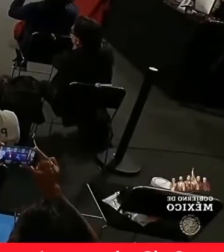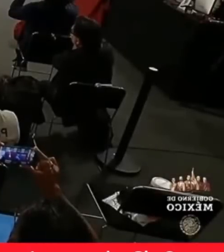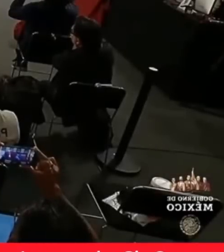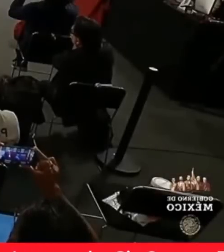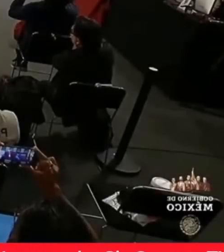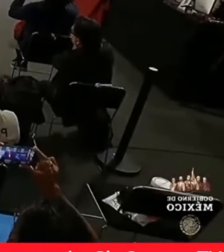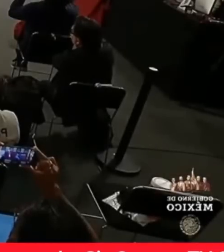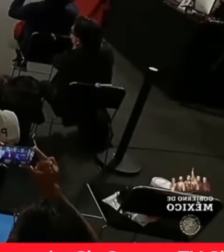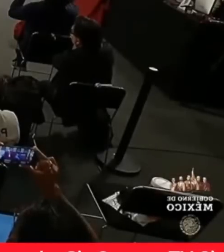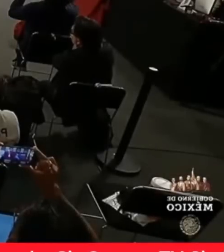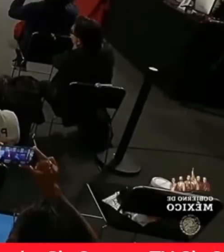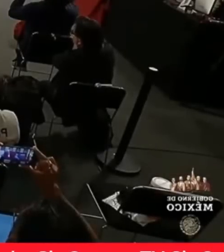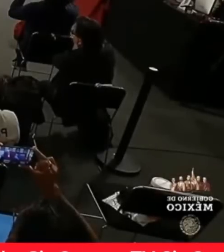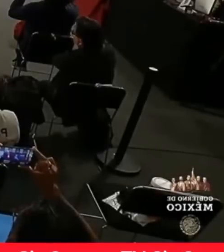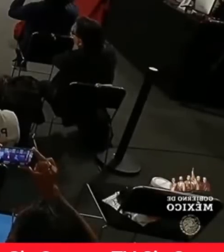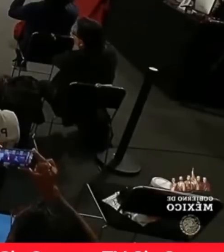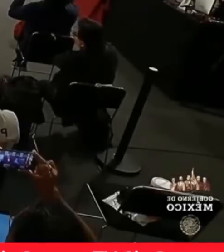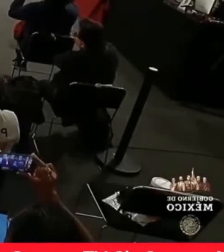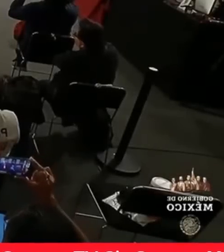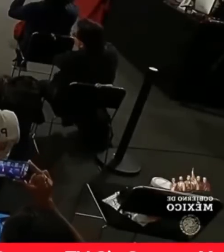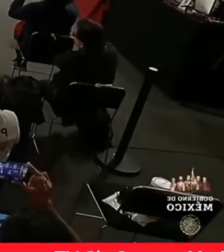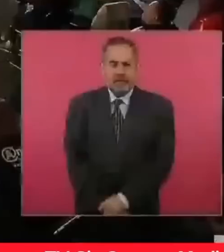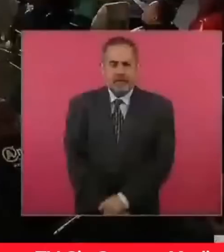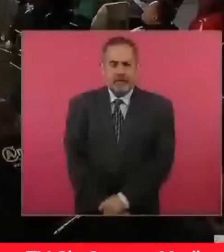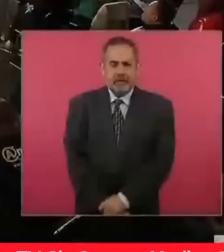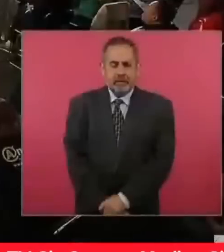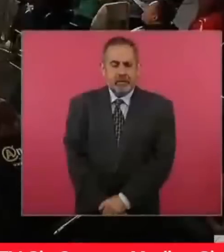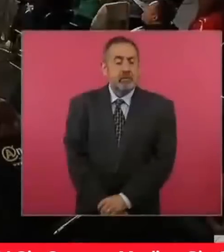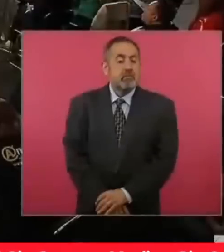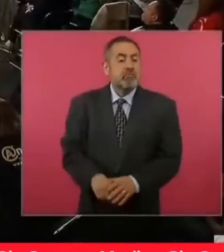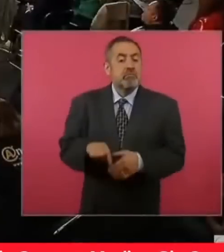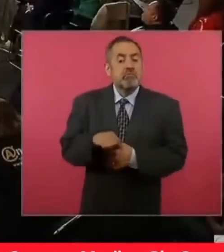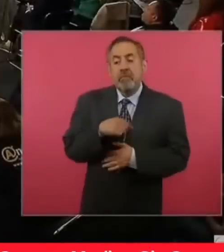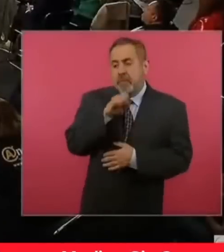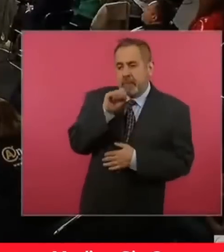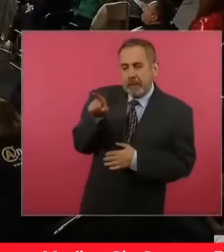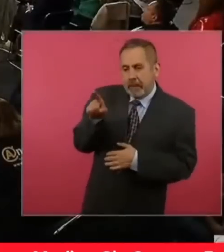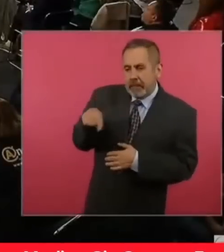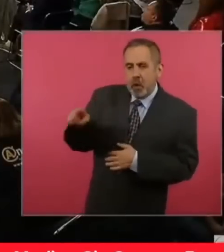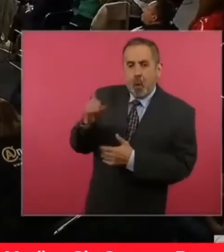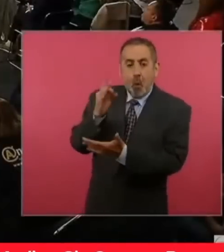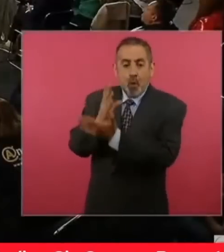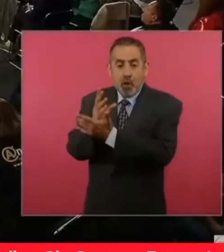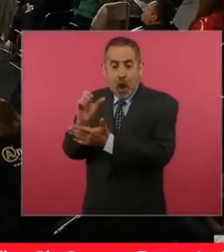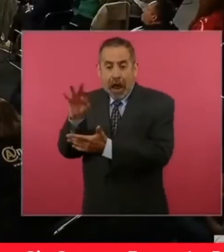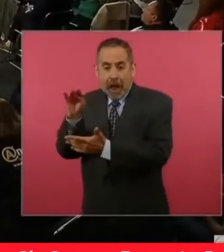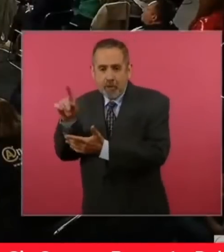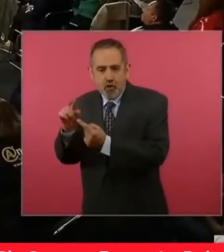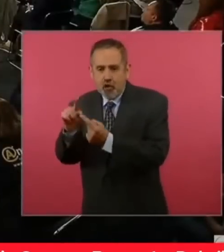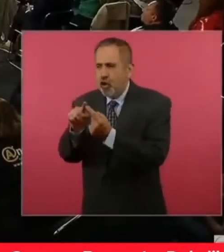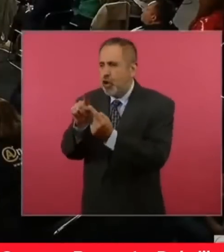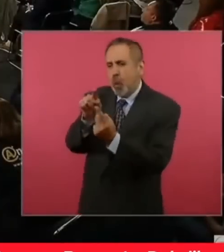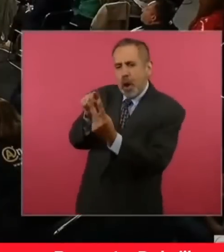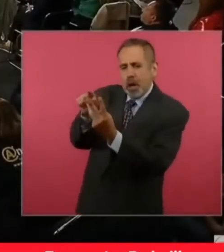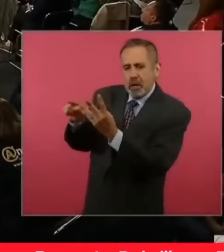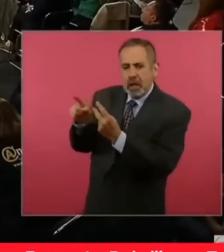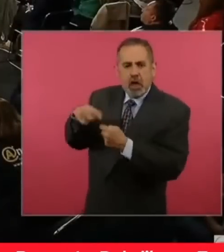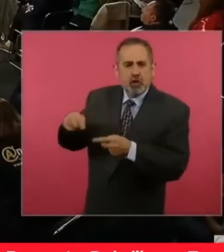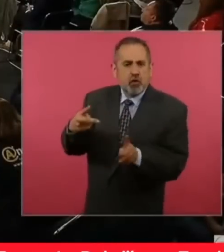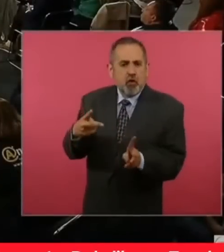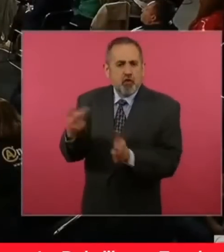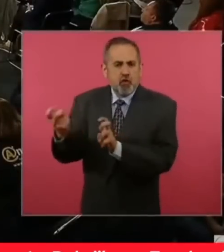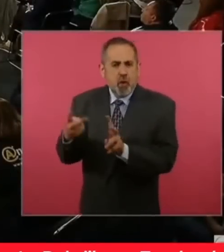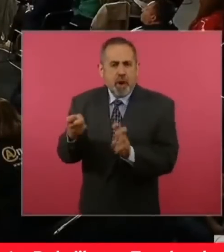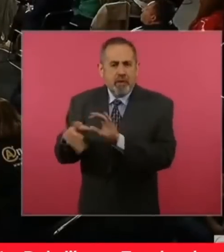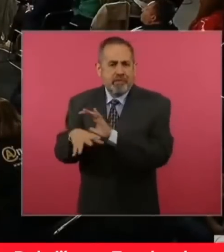un golpe inmediato y rápido. No solo él, los otros ratas que andan ahí. Por violaciones no solo de robar dinero,